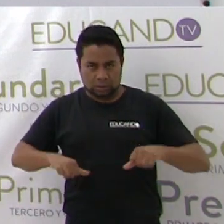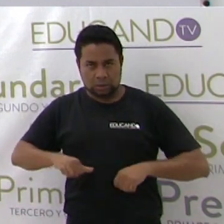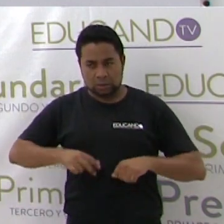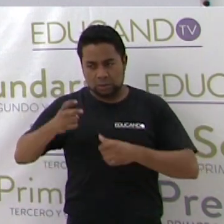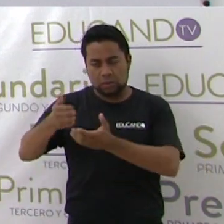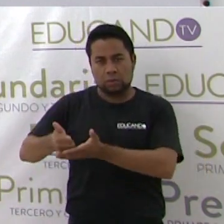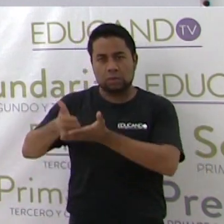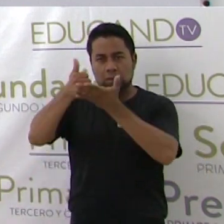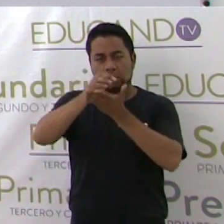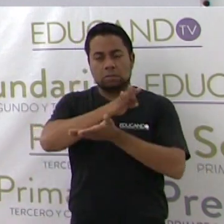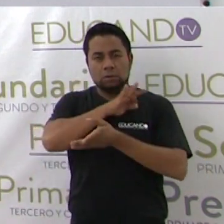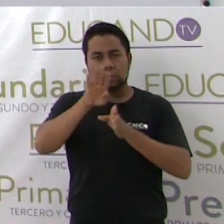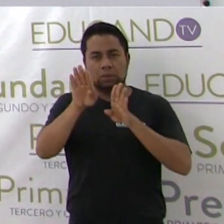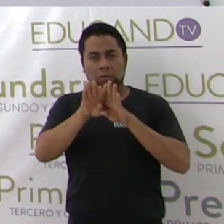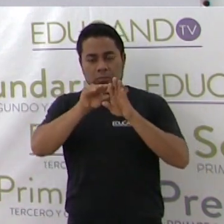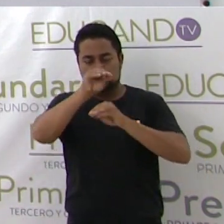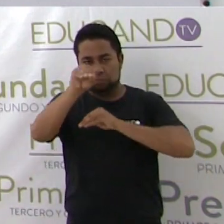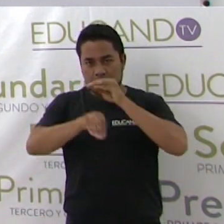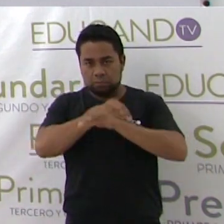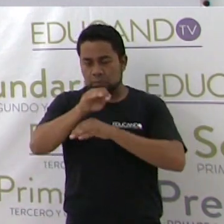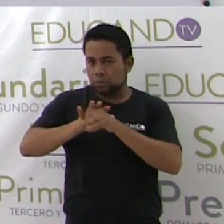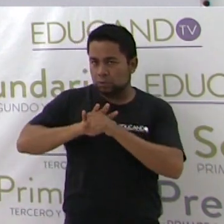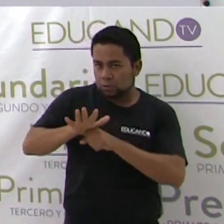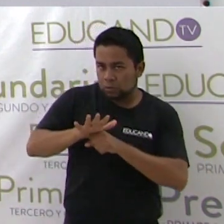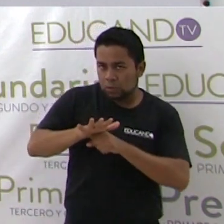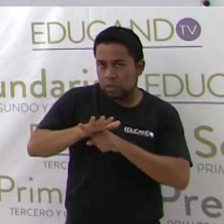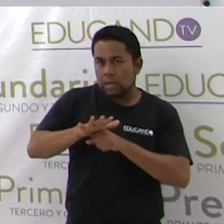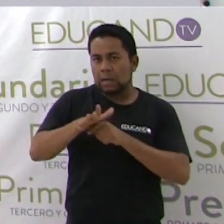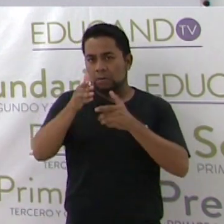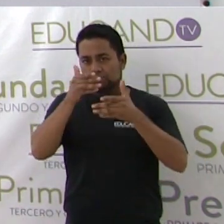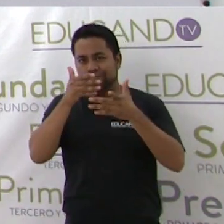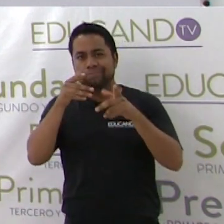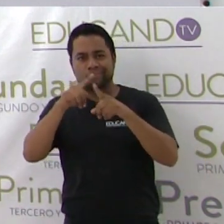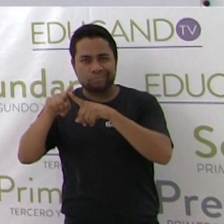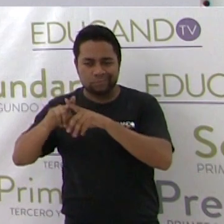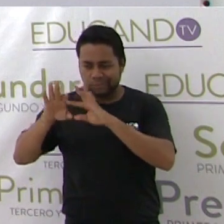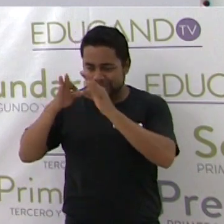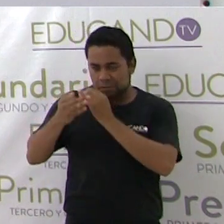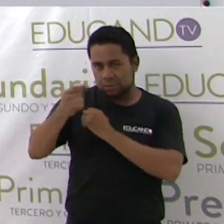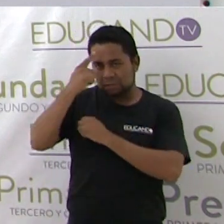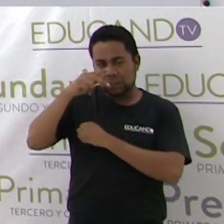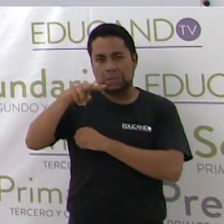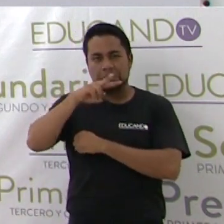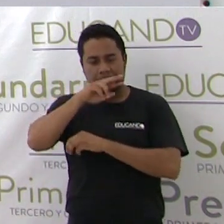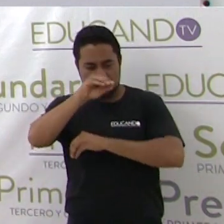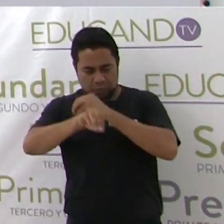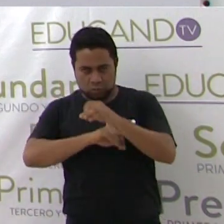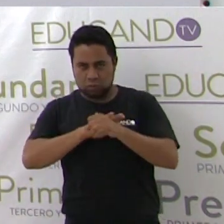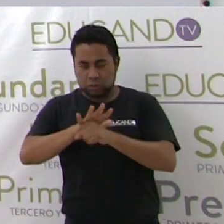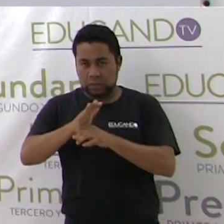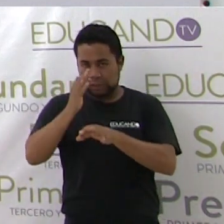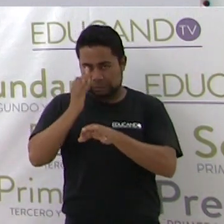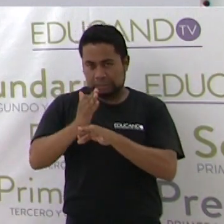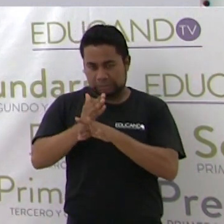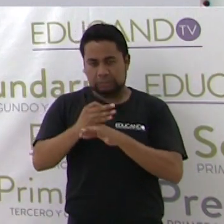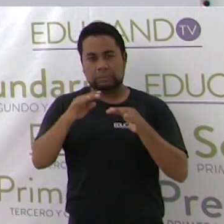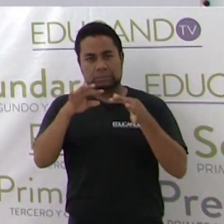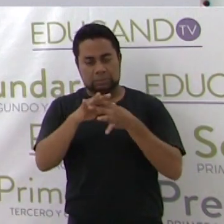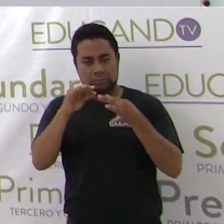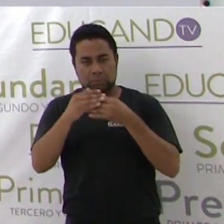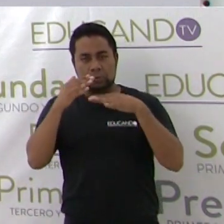a permitir determinar el modo de cada uno de los verbos. En este momento hablamos